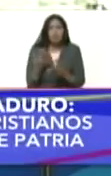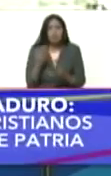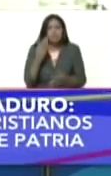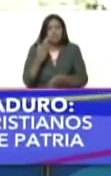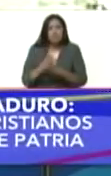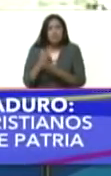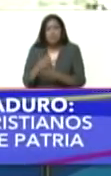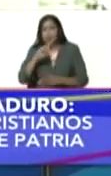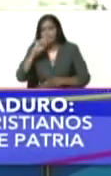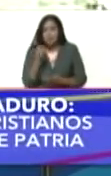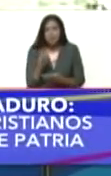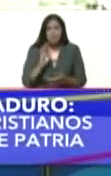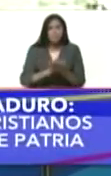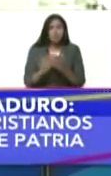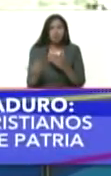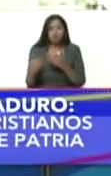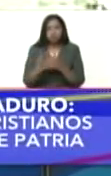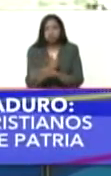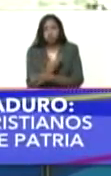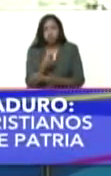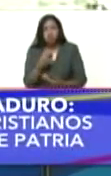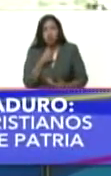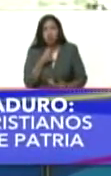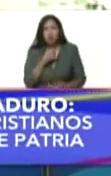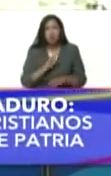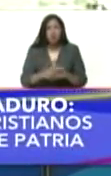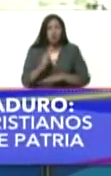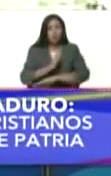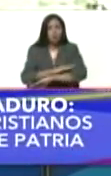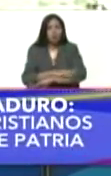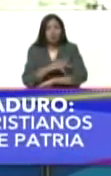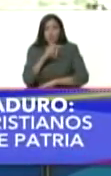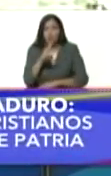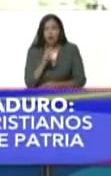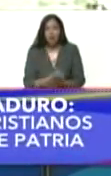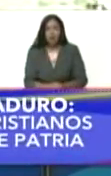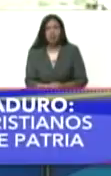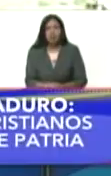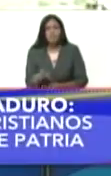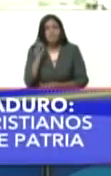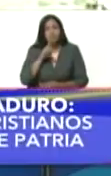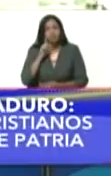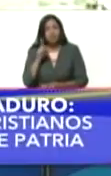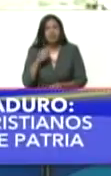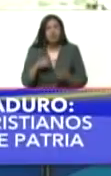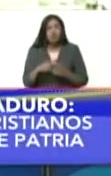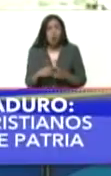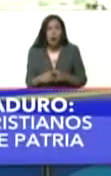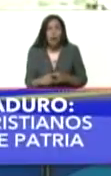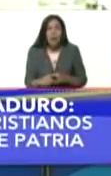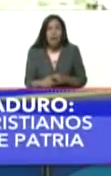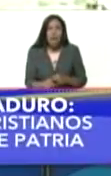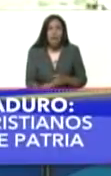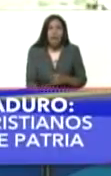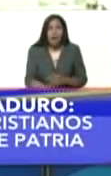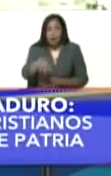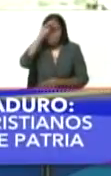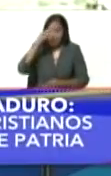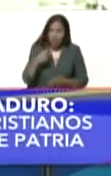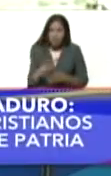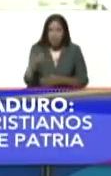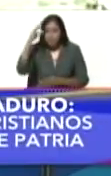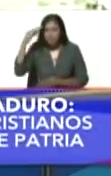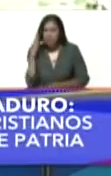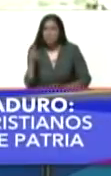envidia? ¿Por qué su mezquindad? ¿Por qué su actitud negativa? Miente, Michelle Bachelet. Arrepiéntete, Michelle Bachelet. ¡Basta